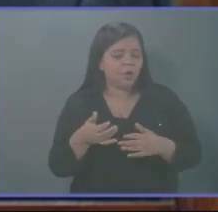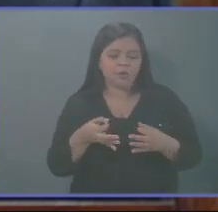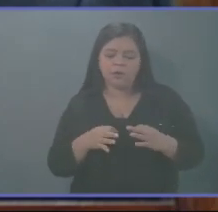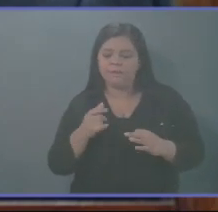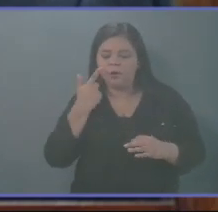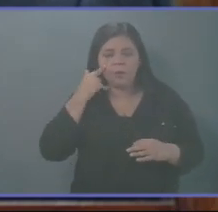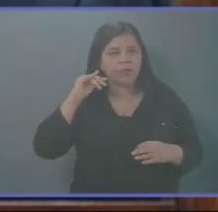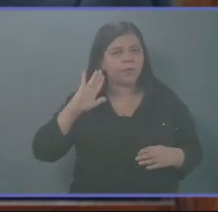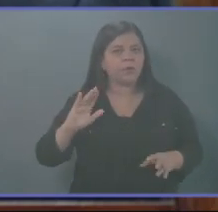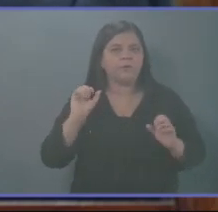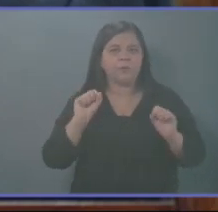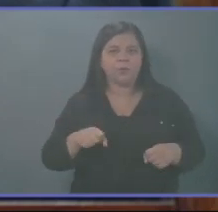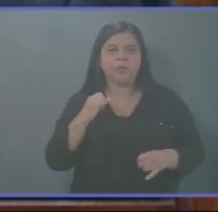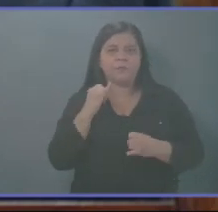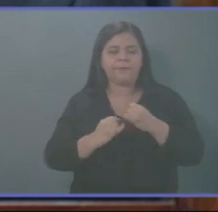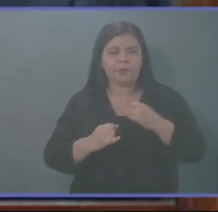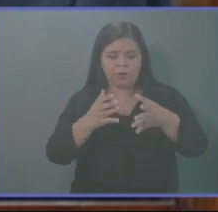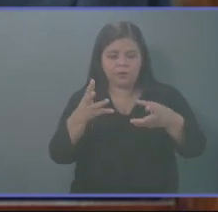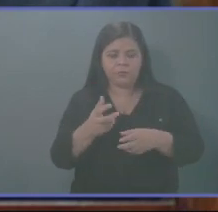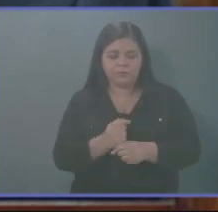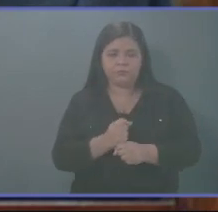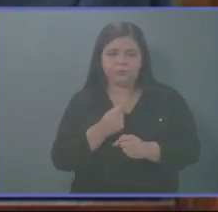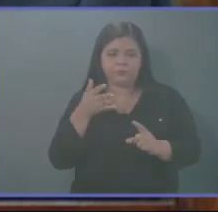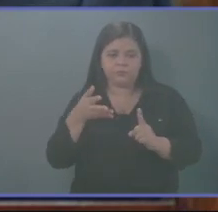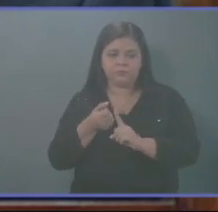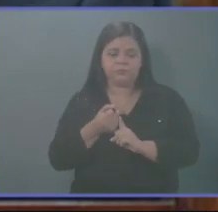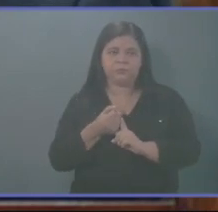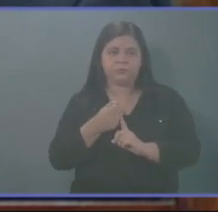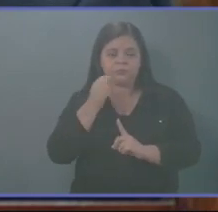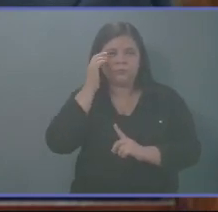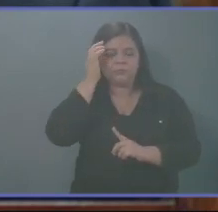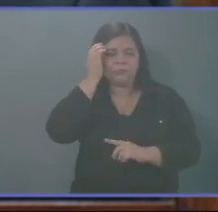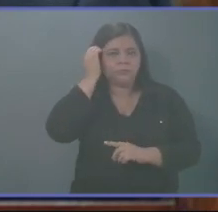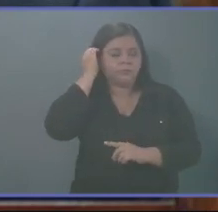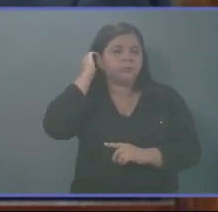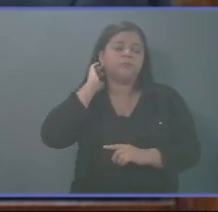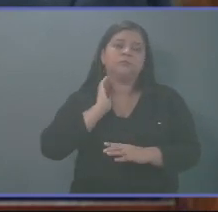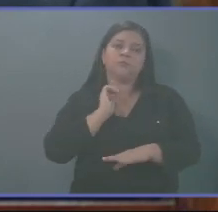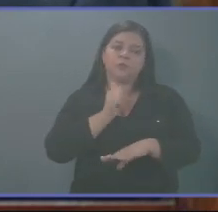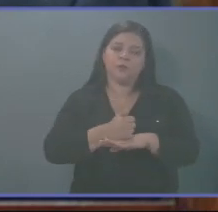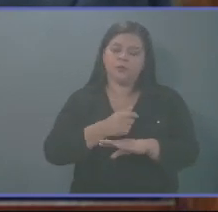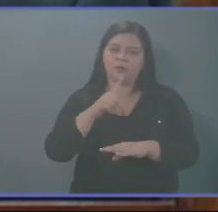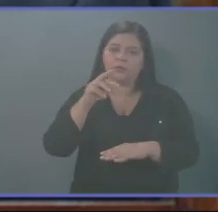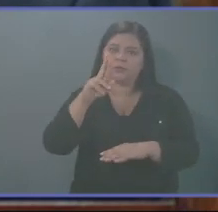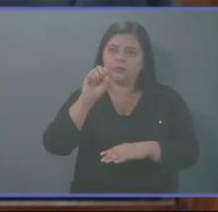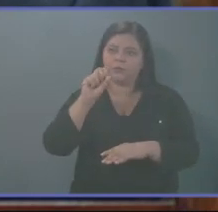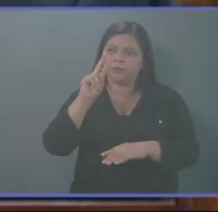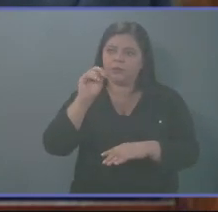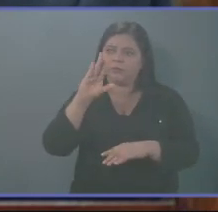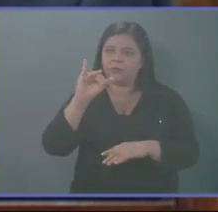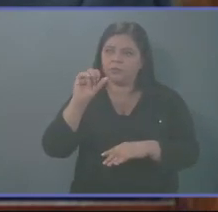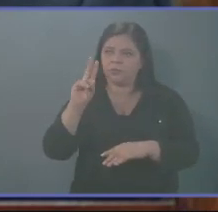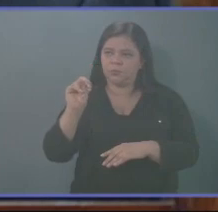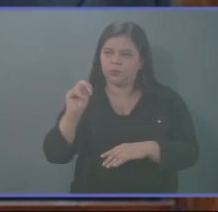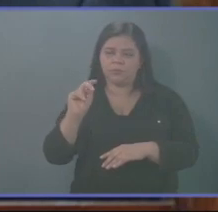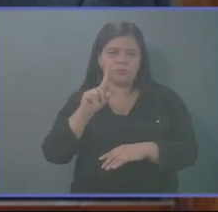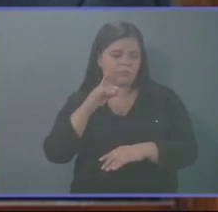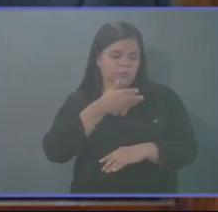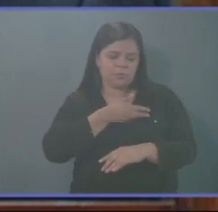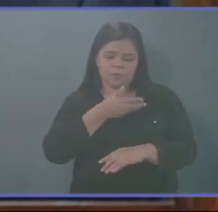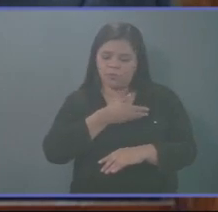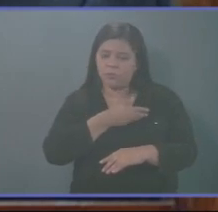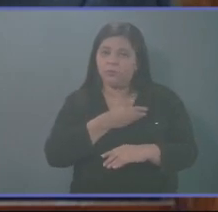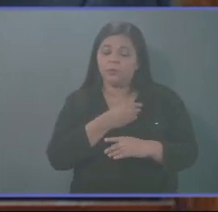que lleven a una conclusión objetiva de culpabilidad, lo cual se denomina presunción de inocencia, y que es la